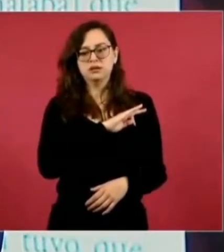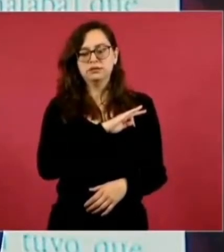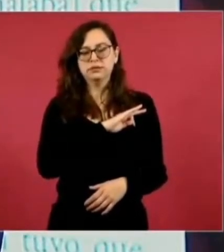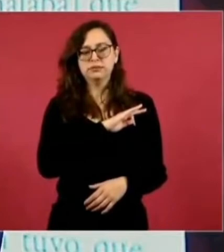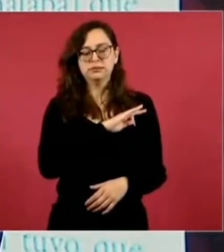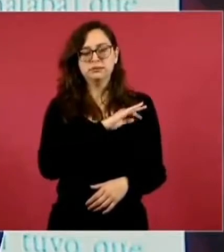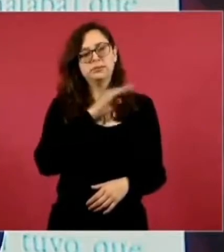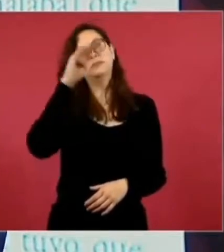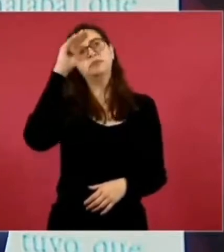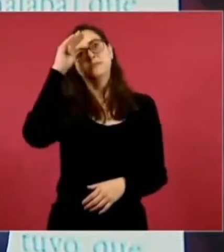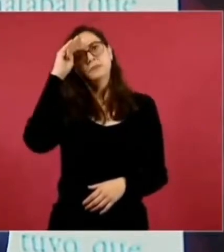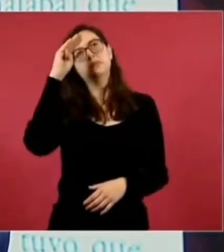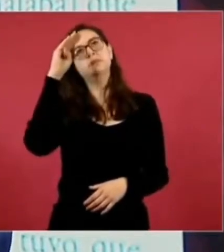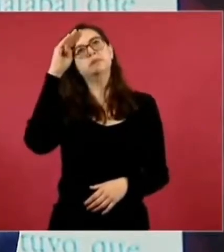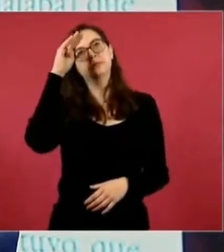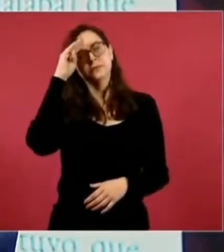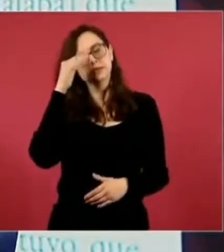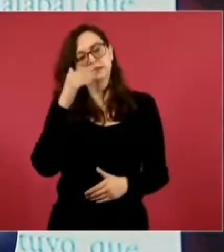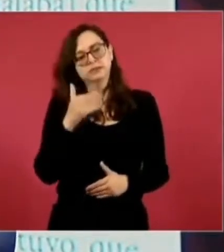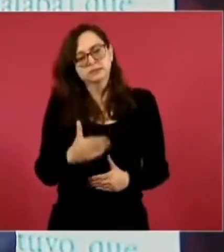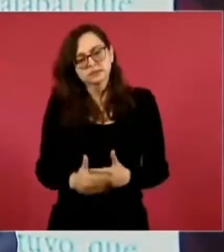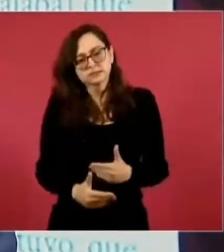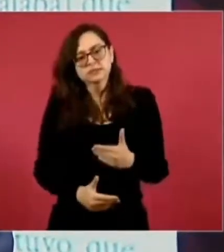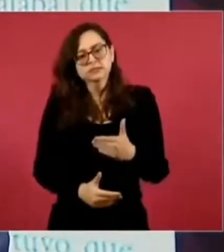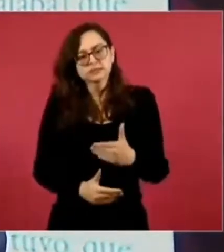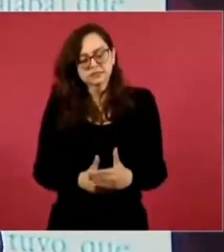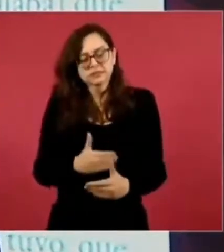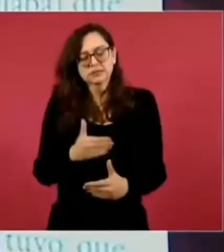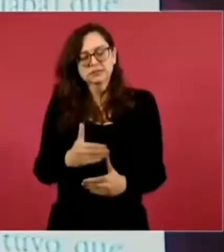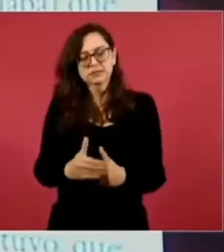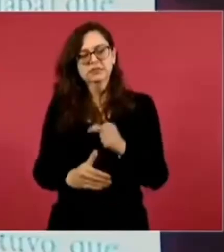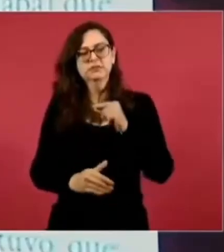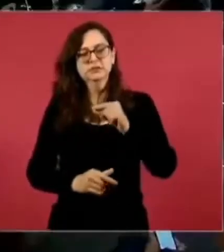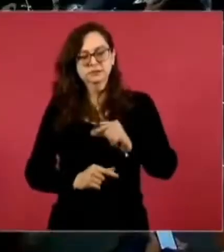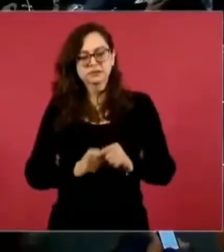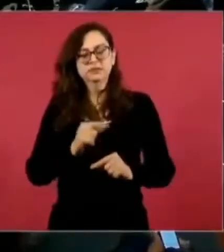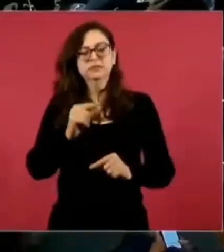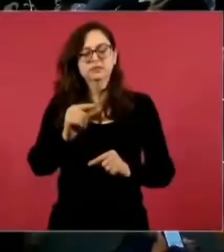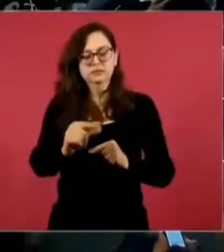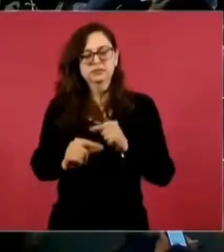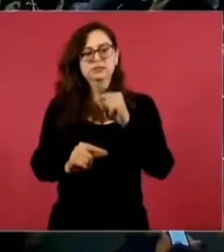Y pienso que poco a poco se va logrando